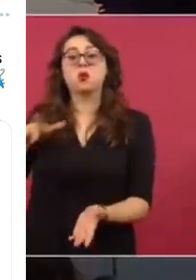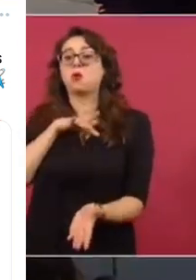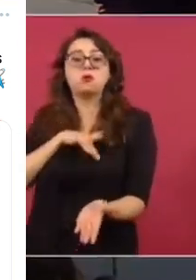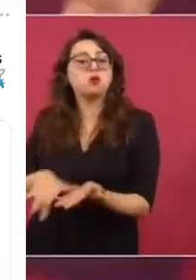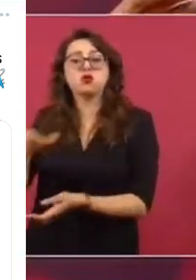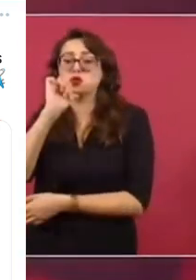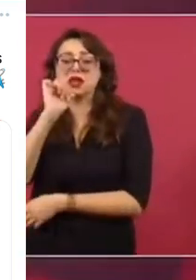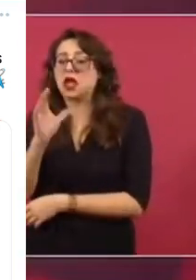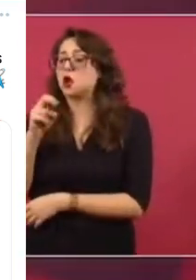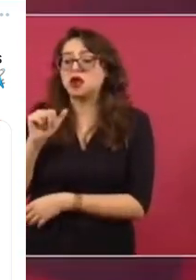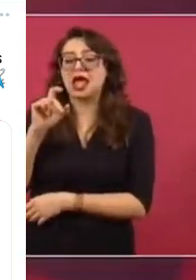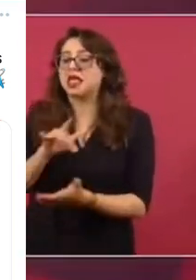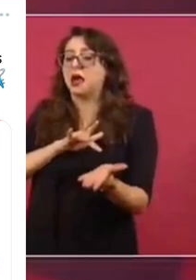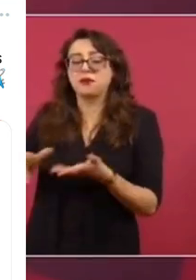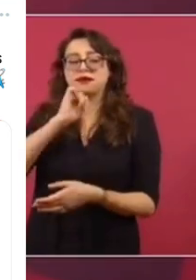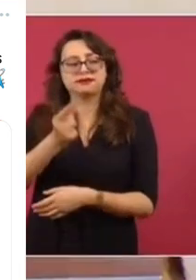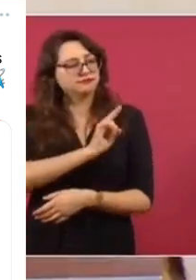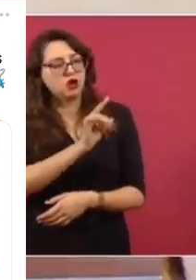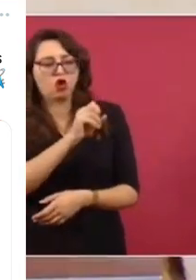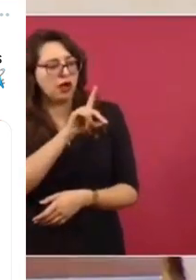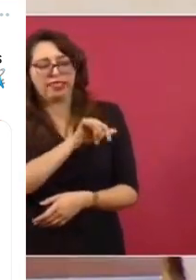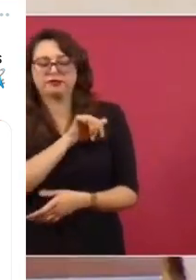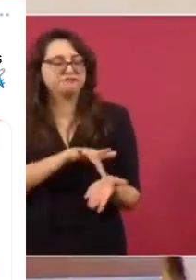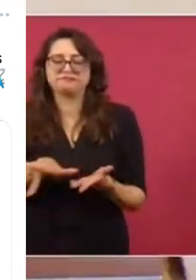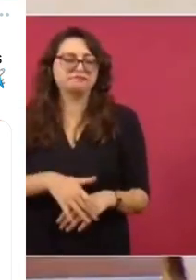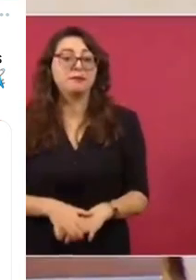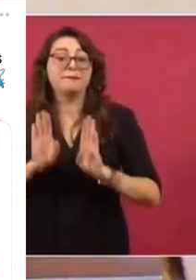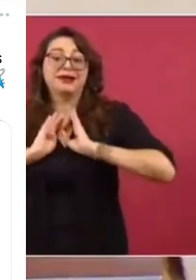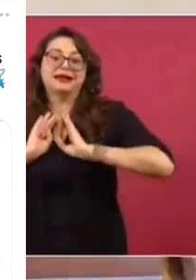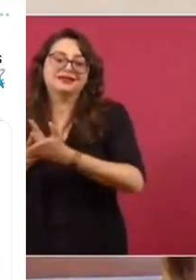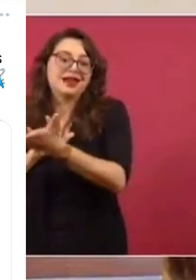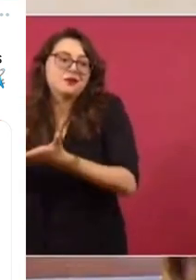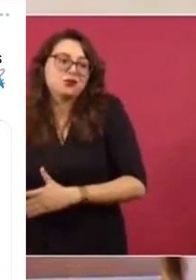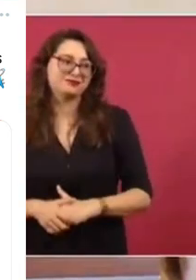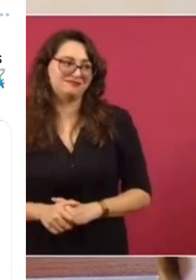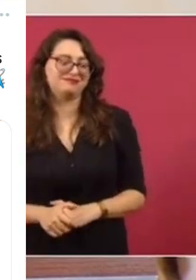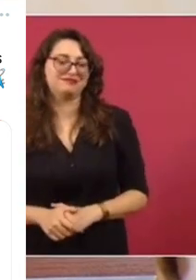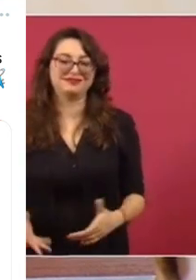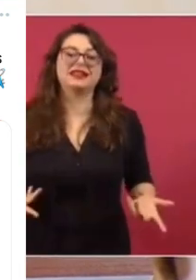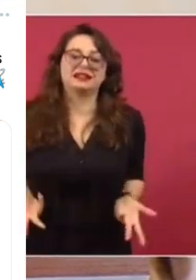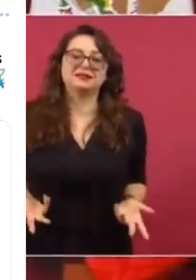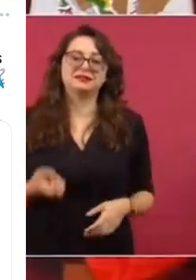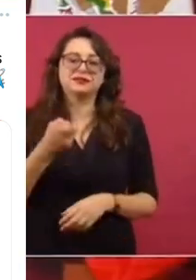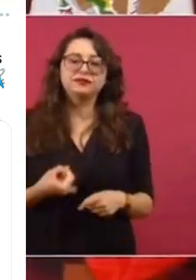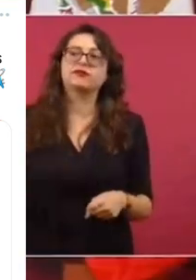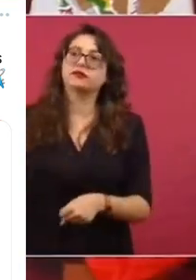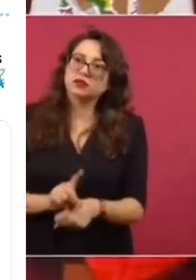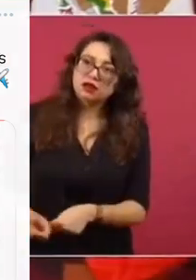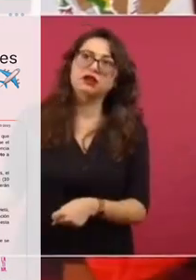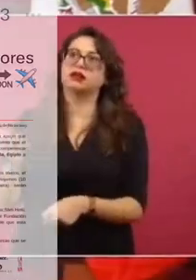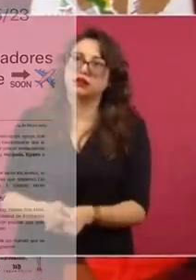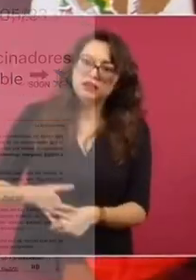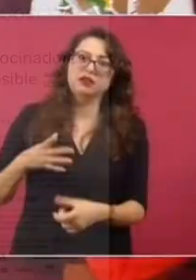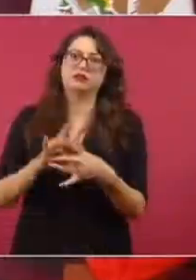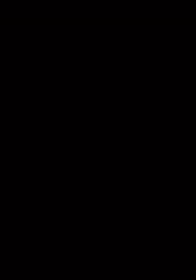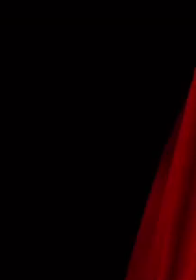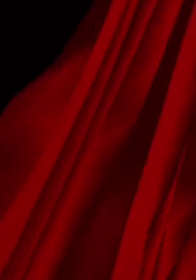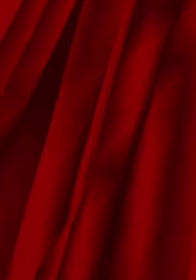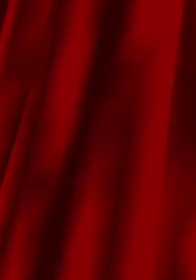institución les había apoyado. Entonces tenemos todos los días que estar aclarando, y felicidades, ¿no?